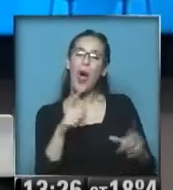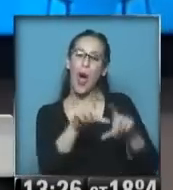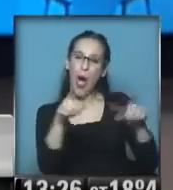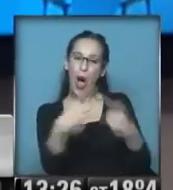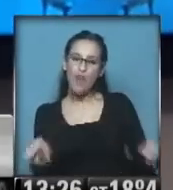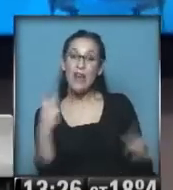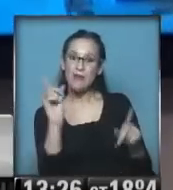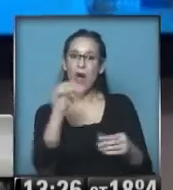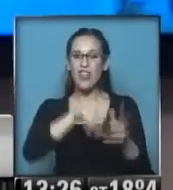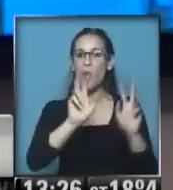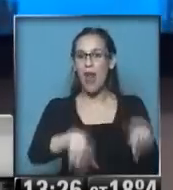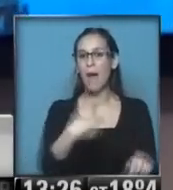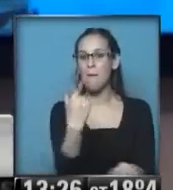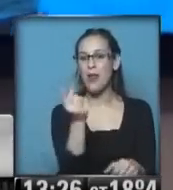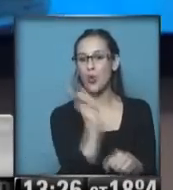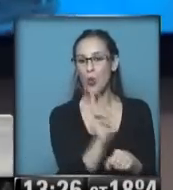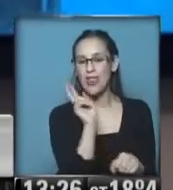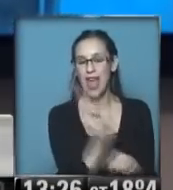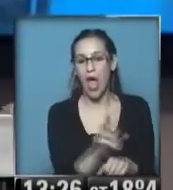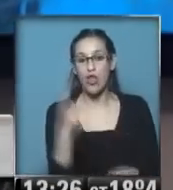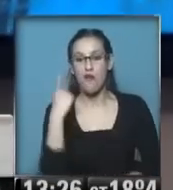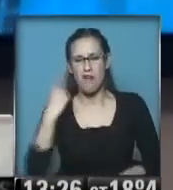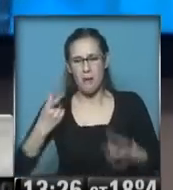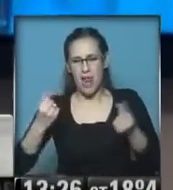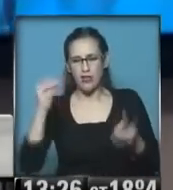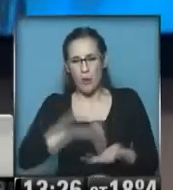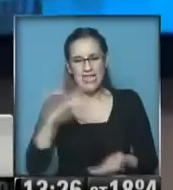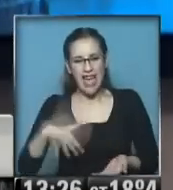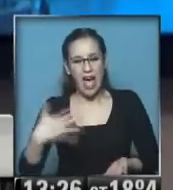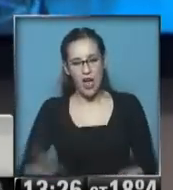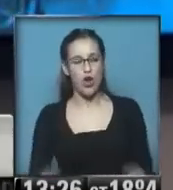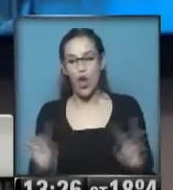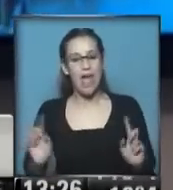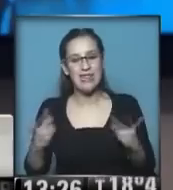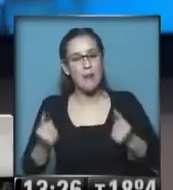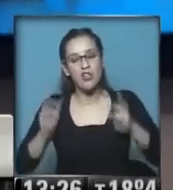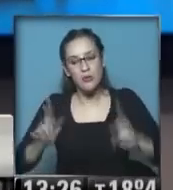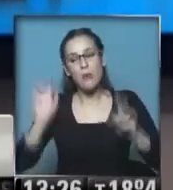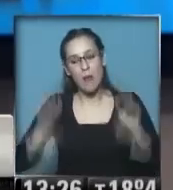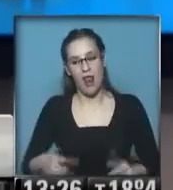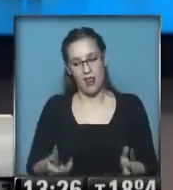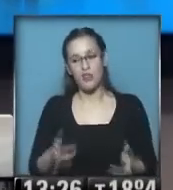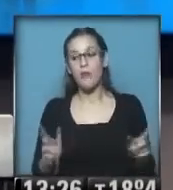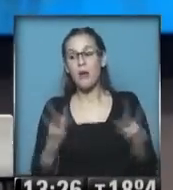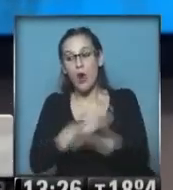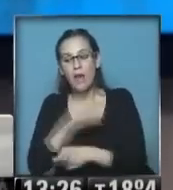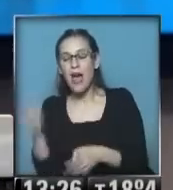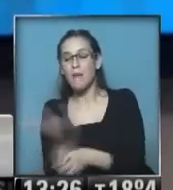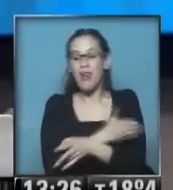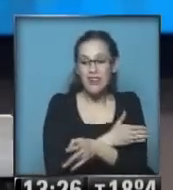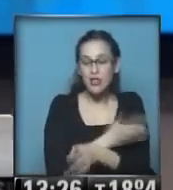caja y de repente se encuentra con un precio seguramente superior al de precios cuidados entonces eh Para evitar estos problemas nosotros estamos haciendo